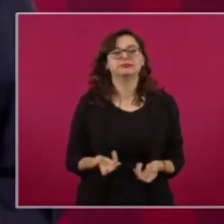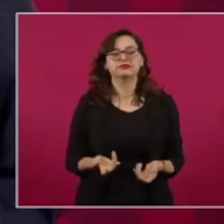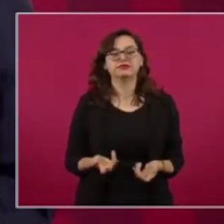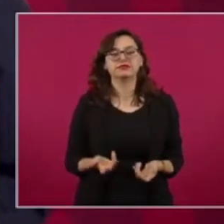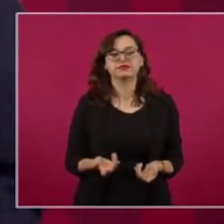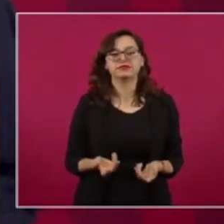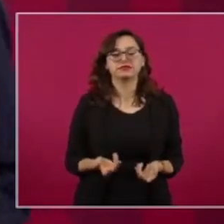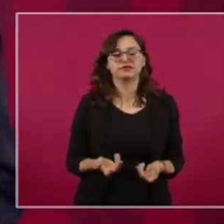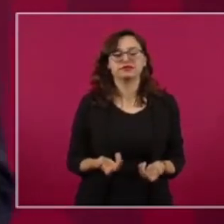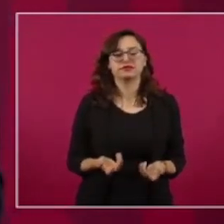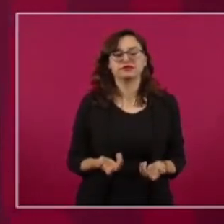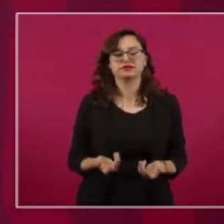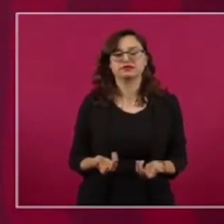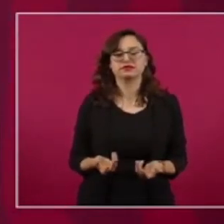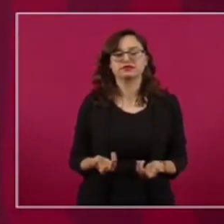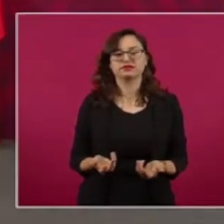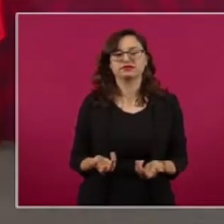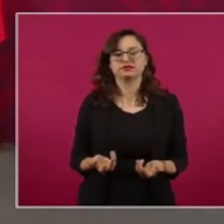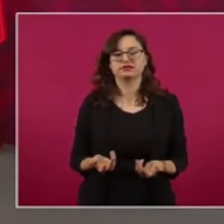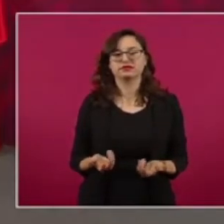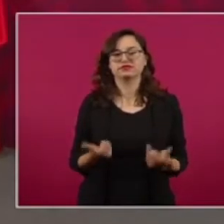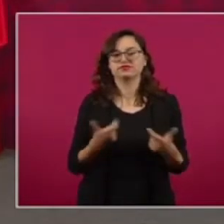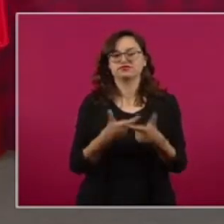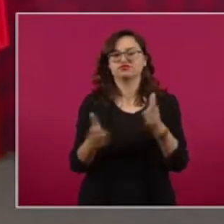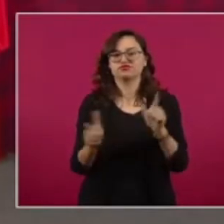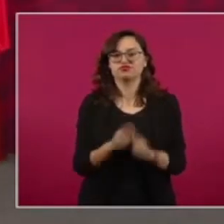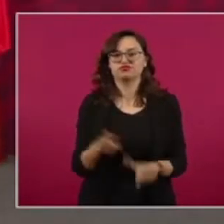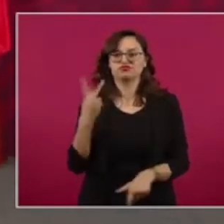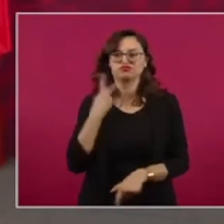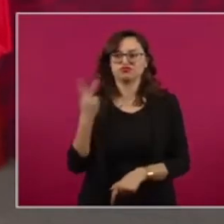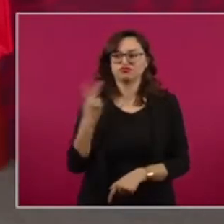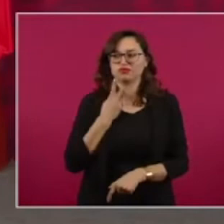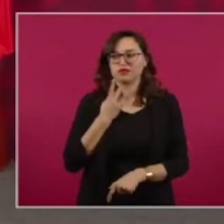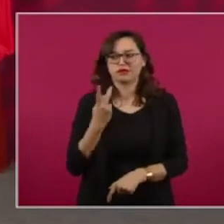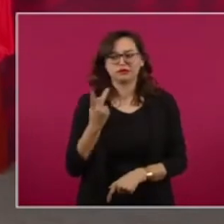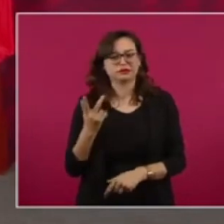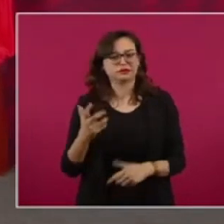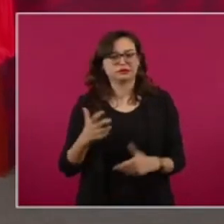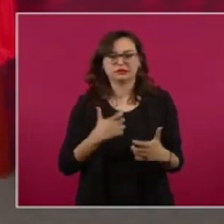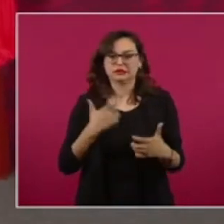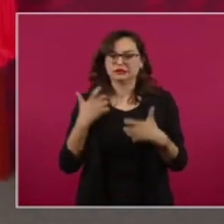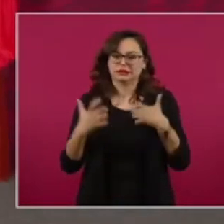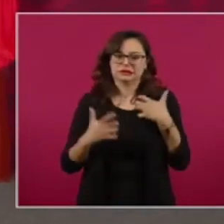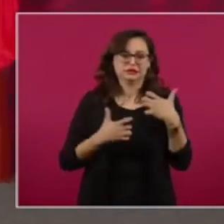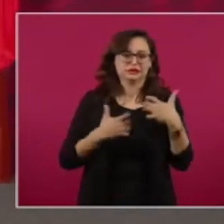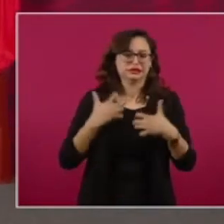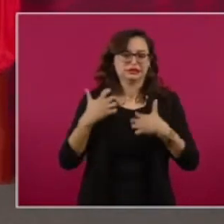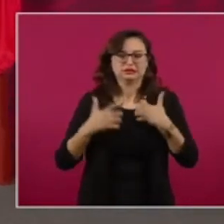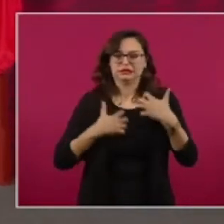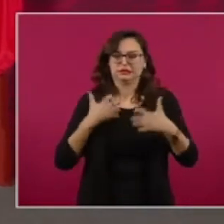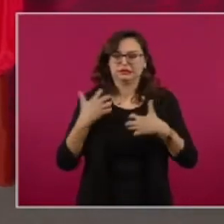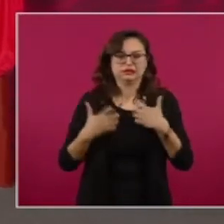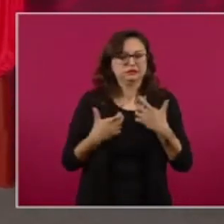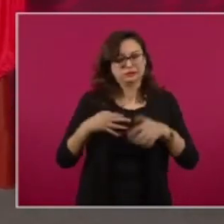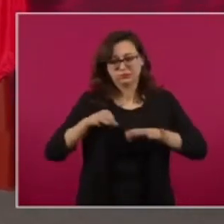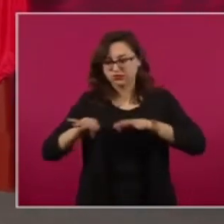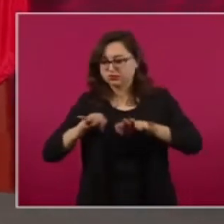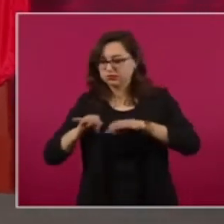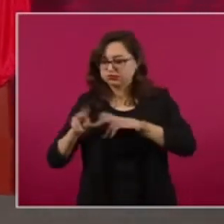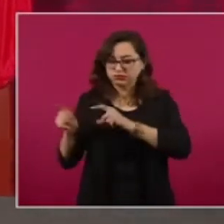y los partidos pues están en lo suyo